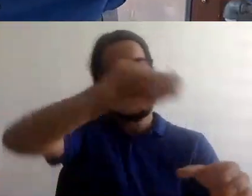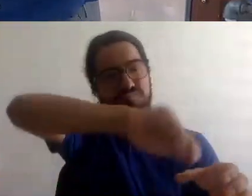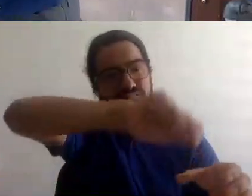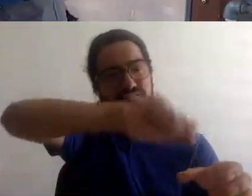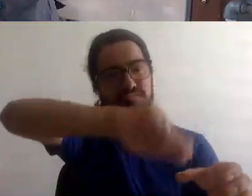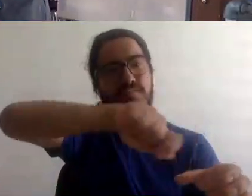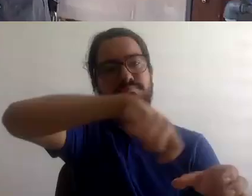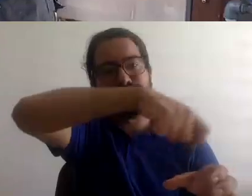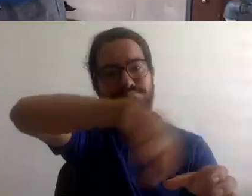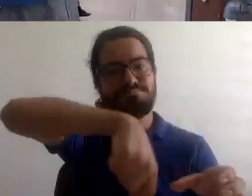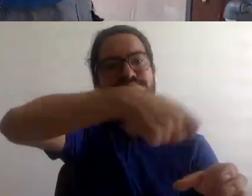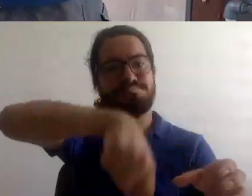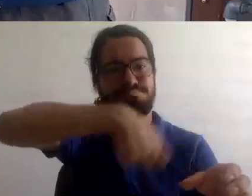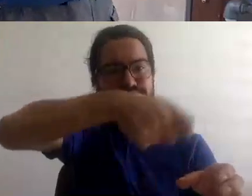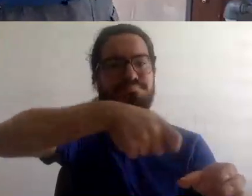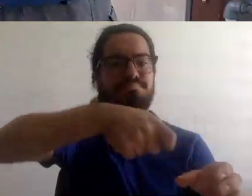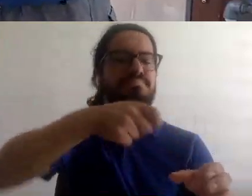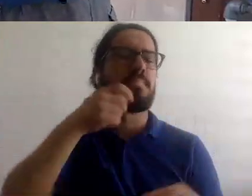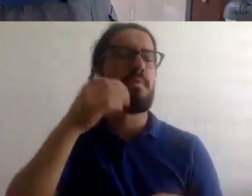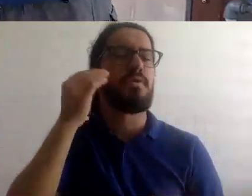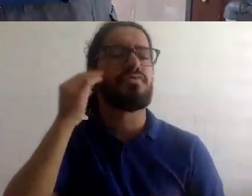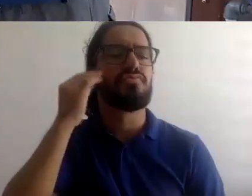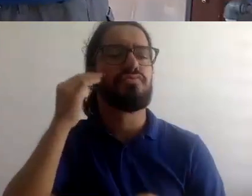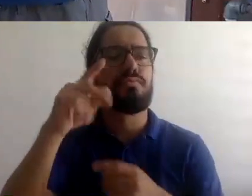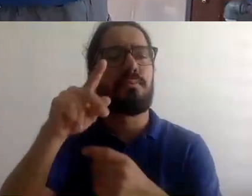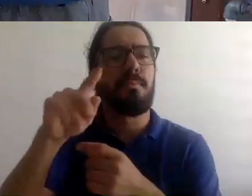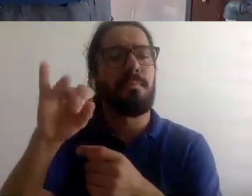sea, lleva especies, lleva vinagre, lleva